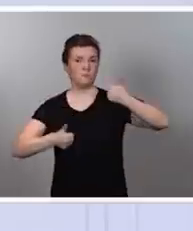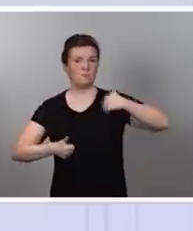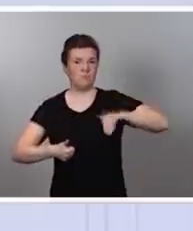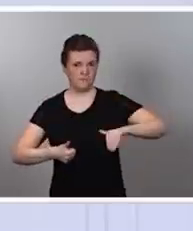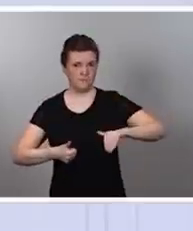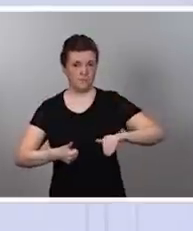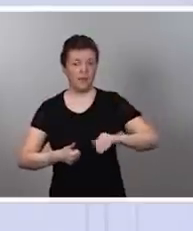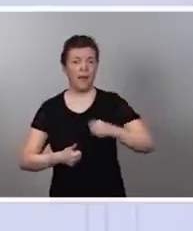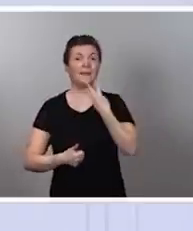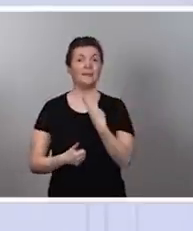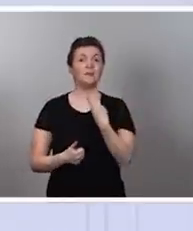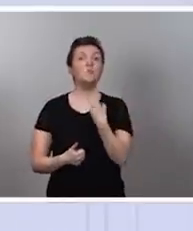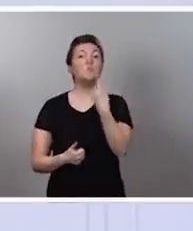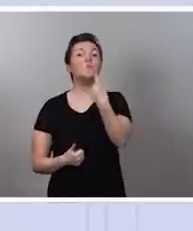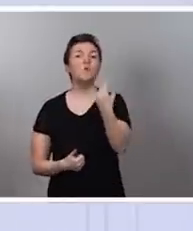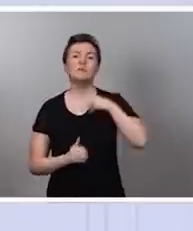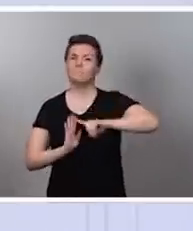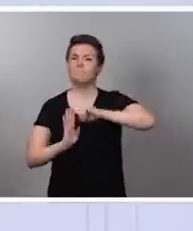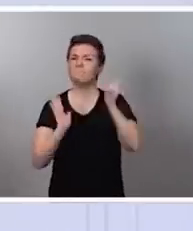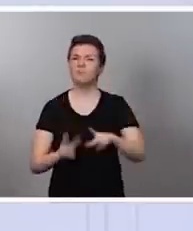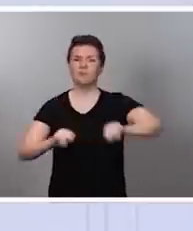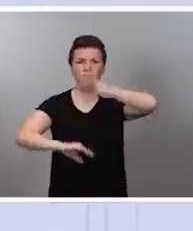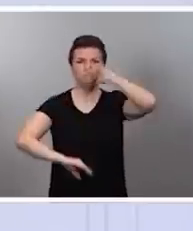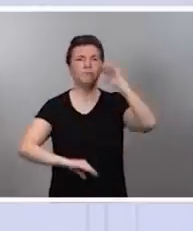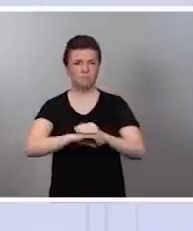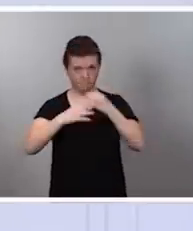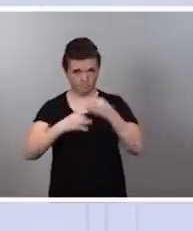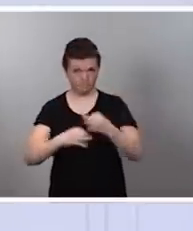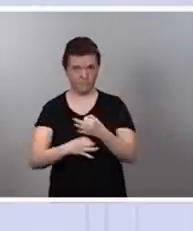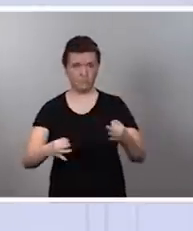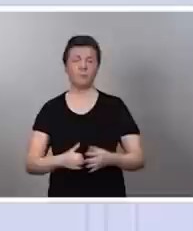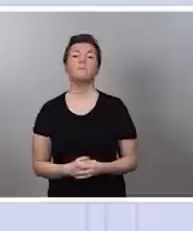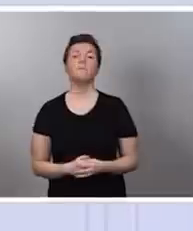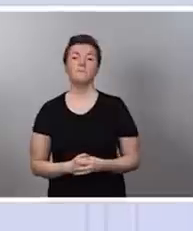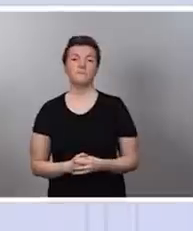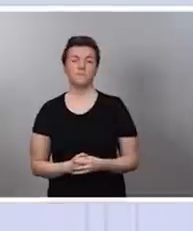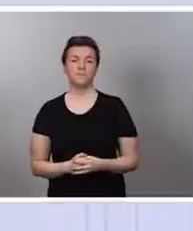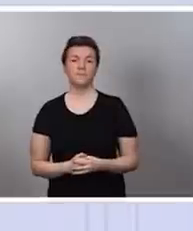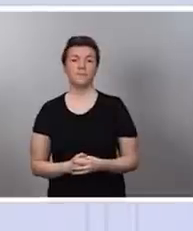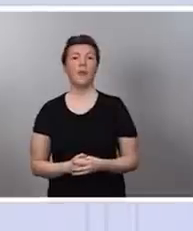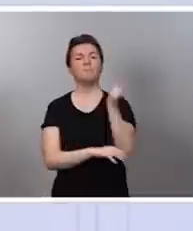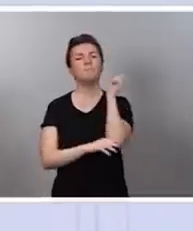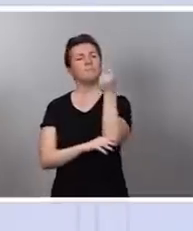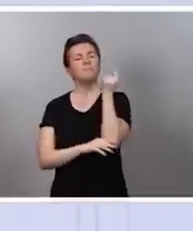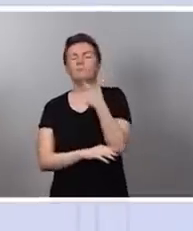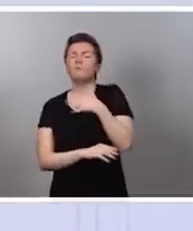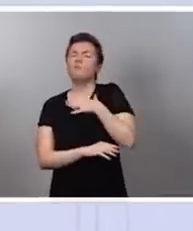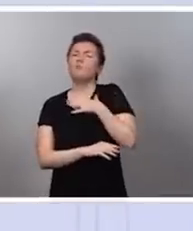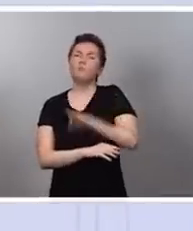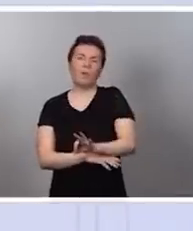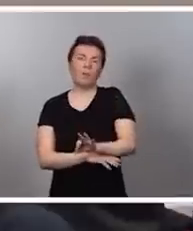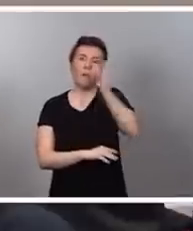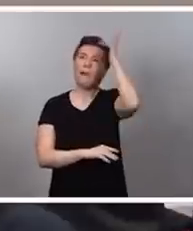judicial o el sistema legal no está diseñado para que el Poder Ejecutivo, que tiene que ser el máximo responsable de aplicarlo,